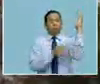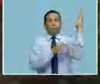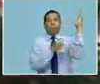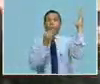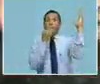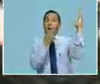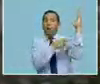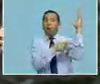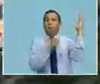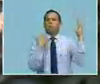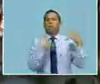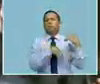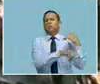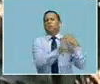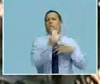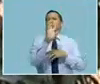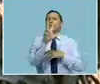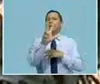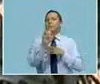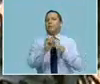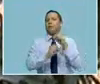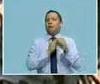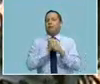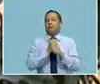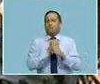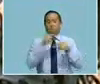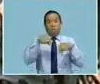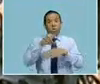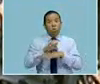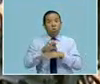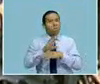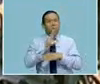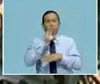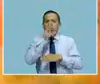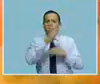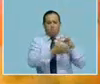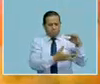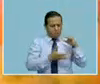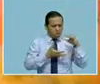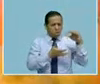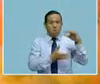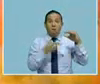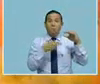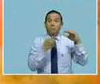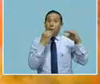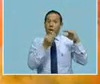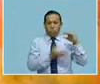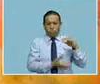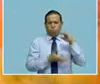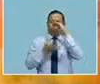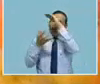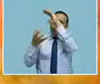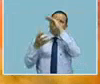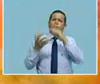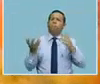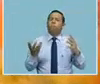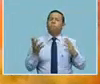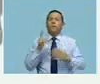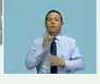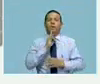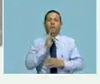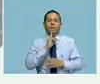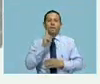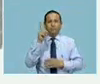se encuentra entre los 15 principales países de exportación de mango en el mundo. El principal destino de mango ecuatoriano es Estados